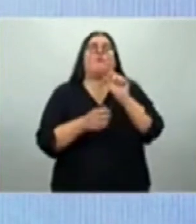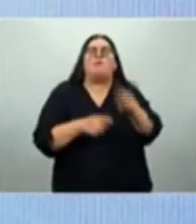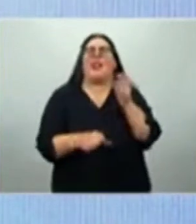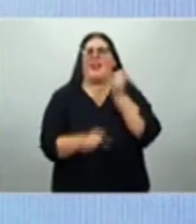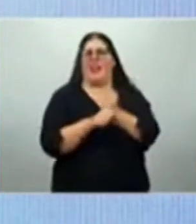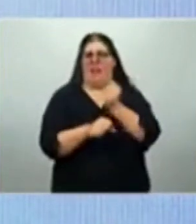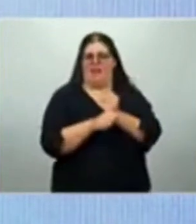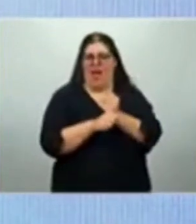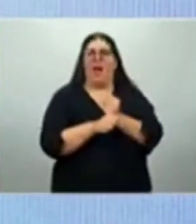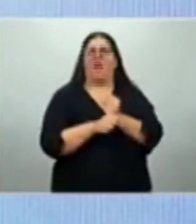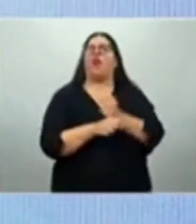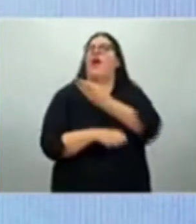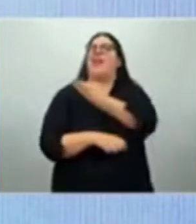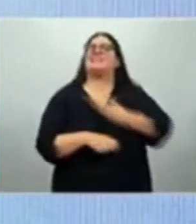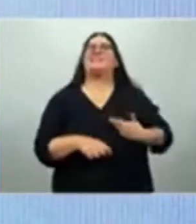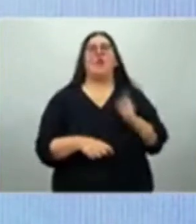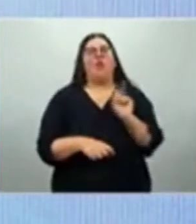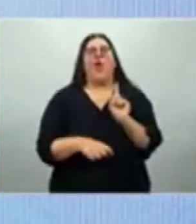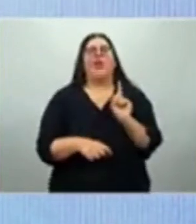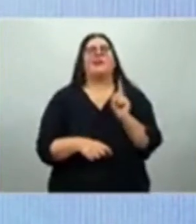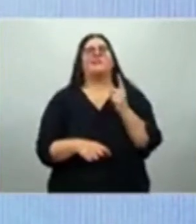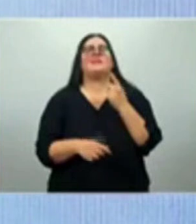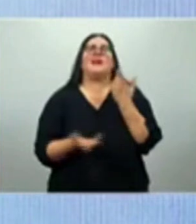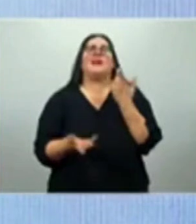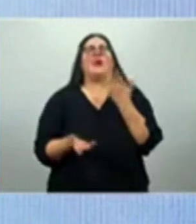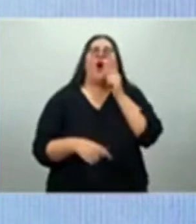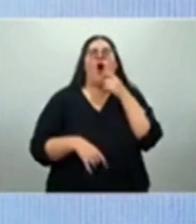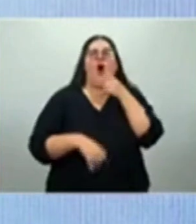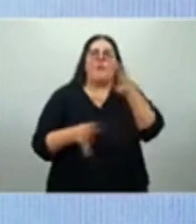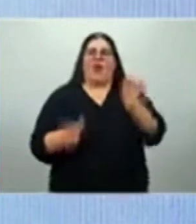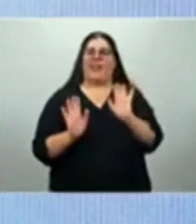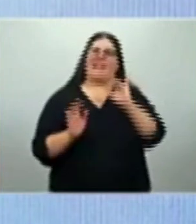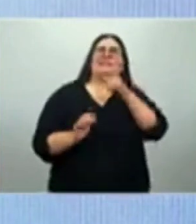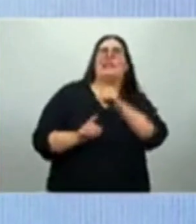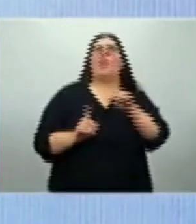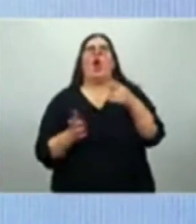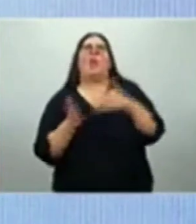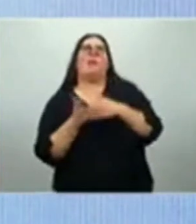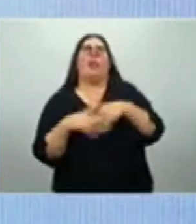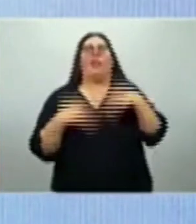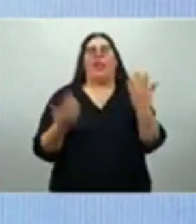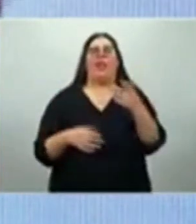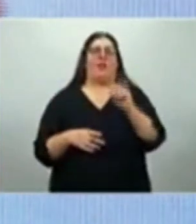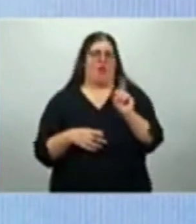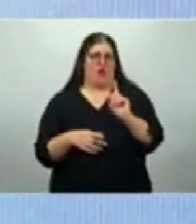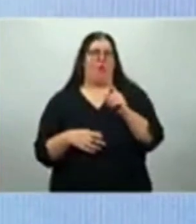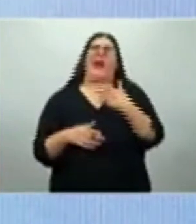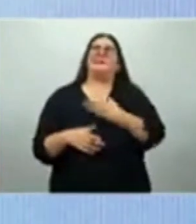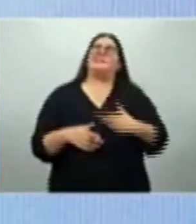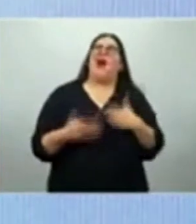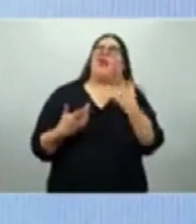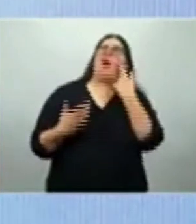trabajo, el Estado no es algo optativo. No es que se puede ver cómo hacemos estas cosas sin